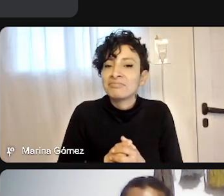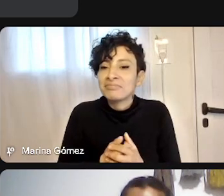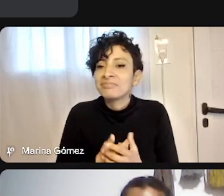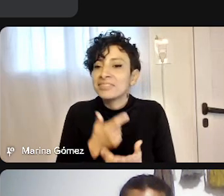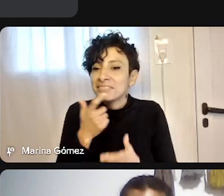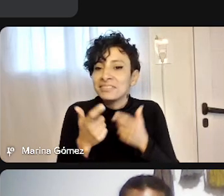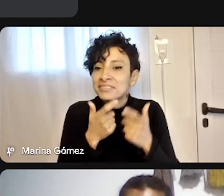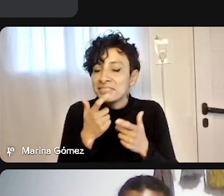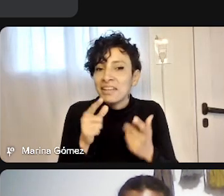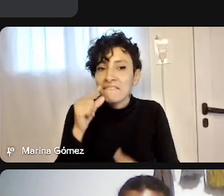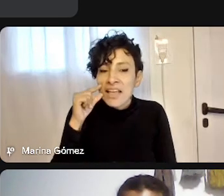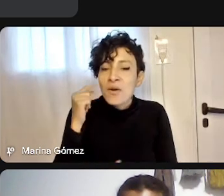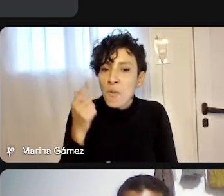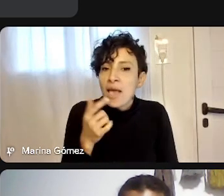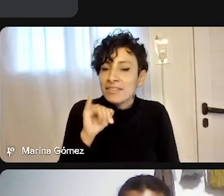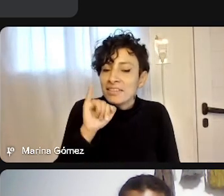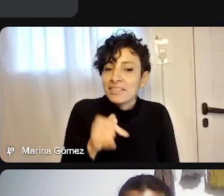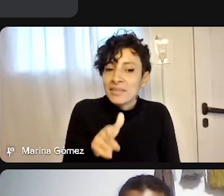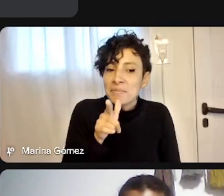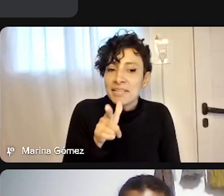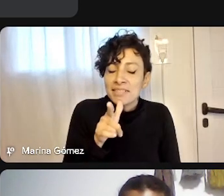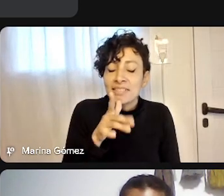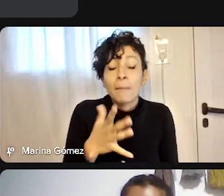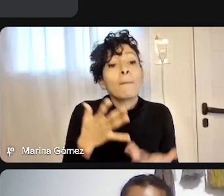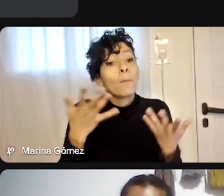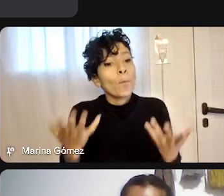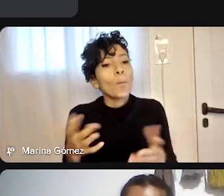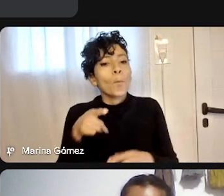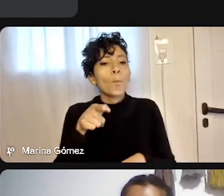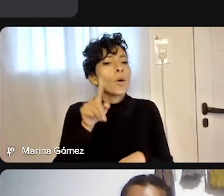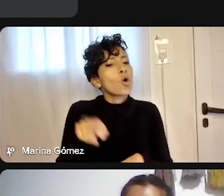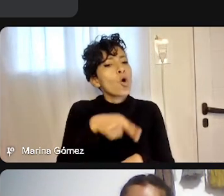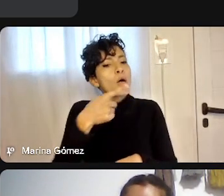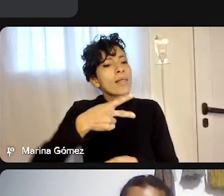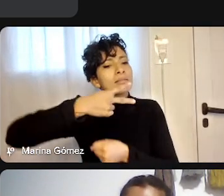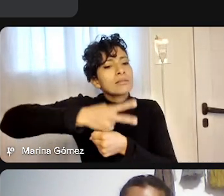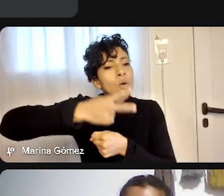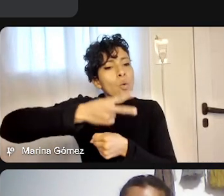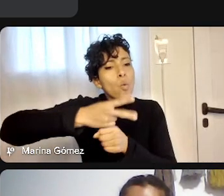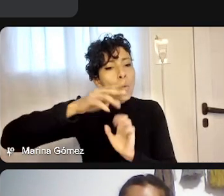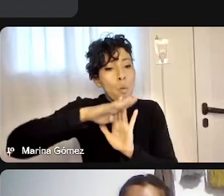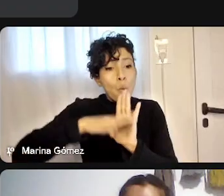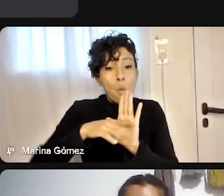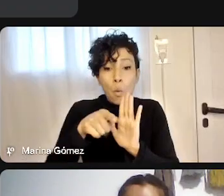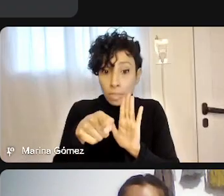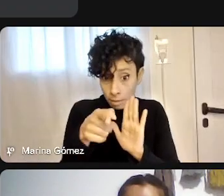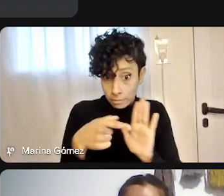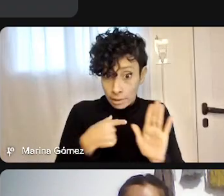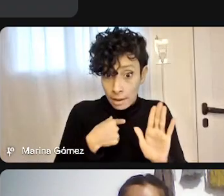Sí, están con vergüenza, parece. Bueno, vamos a ver la segunda oración. ¿Te parece, Fabri?